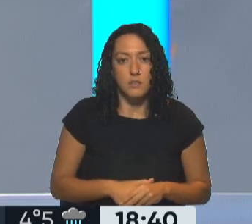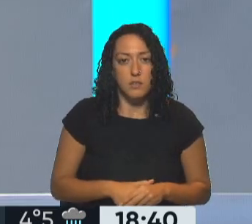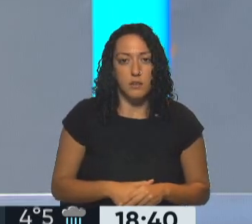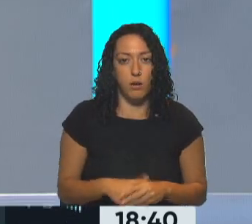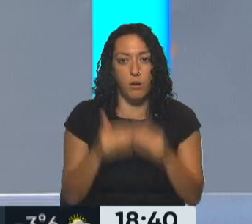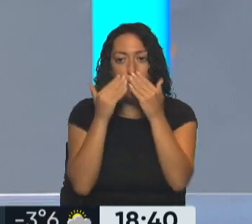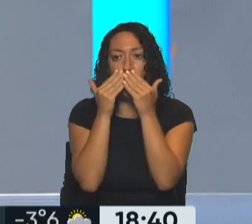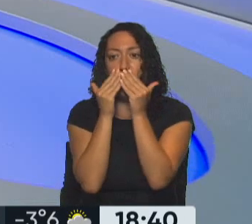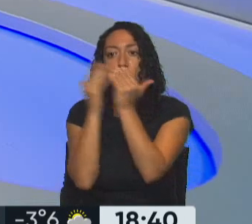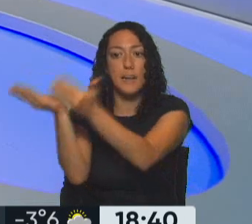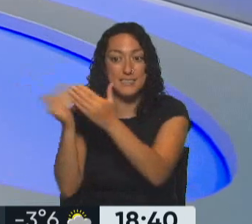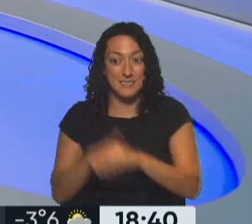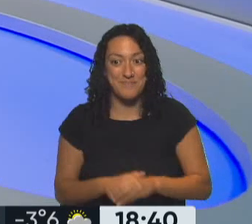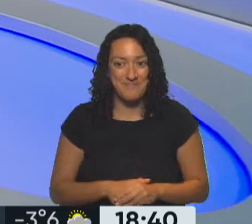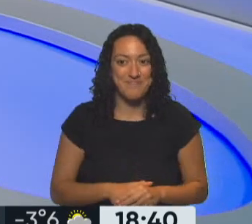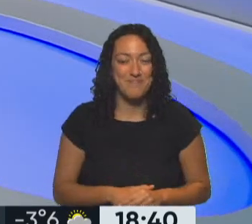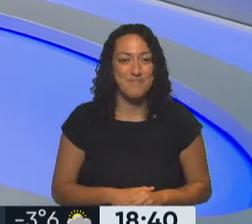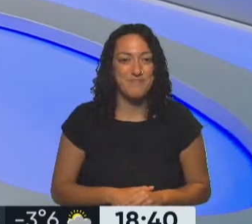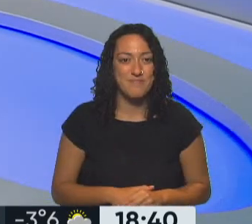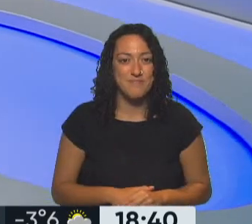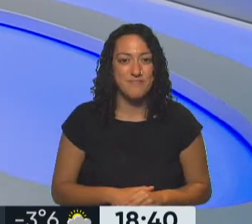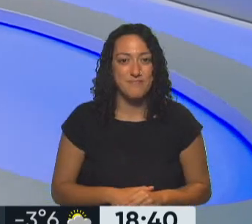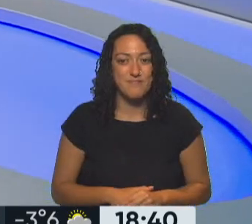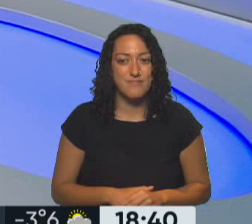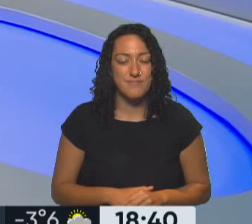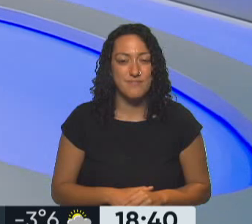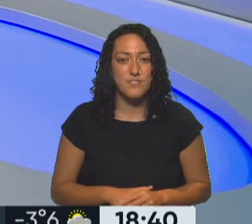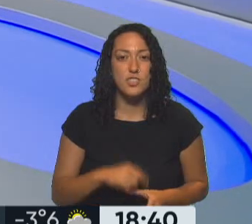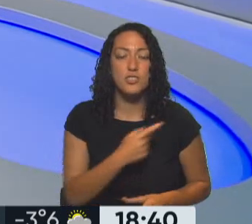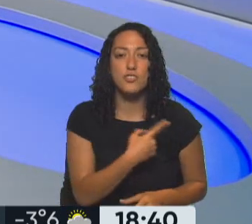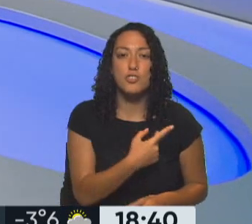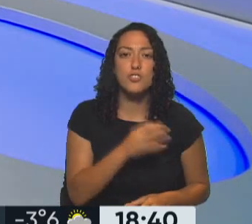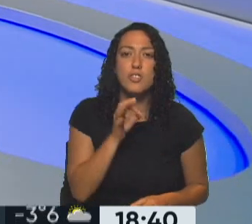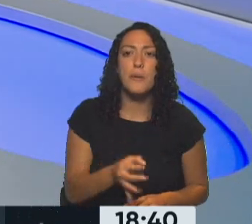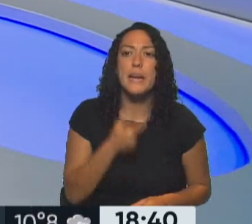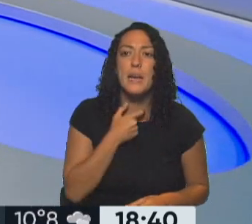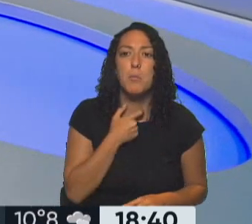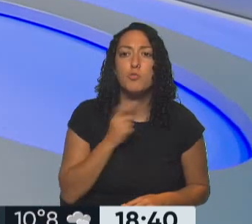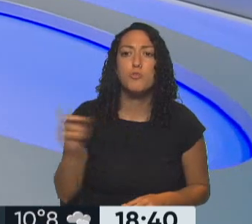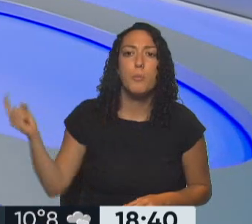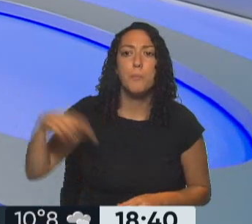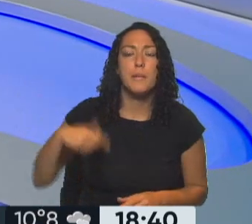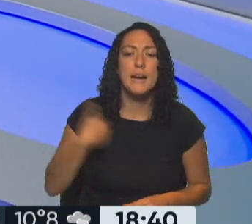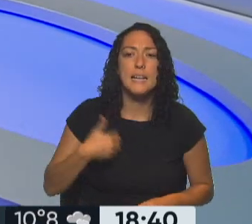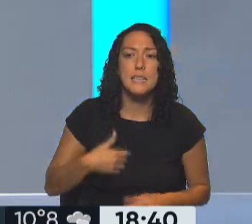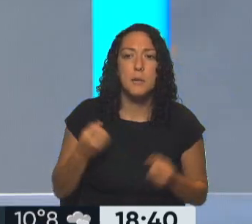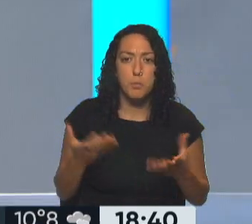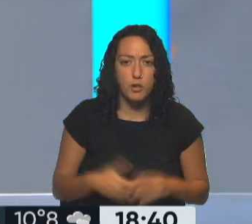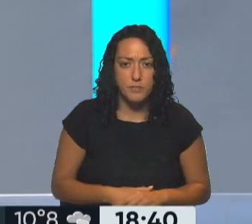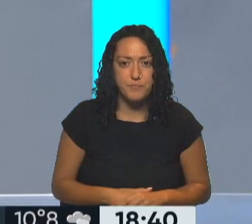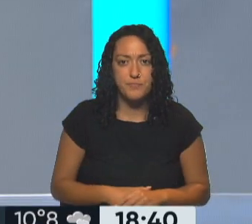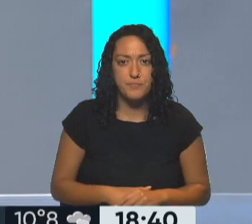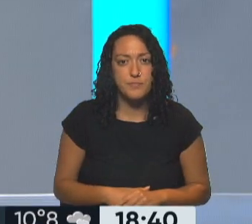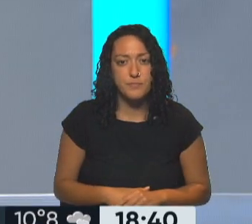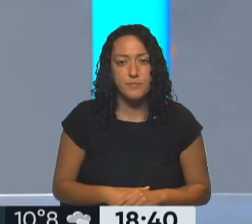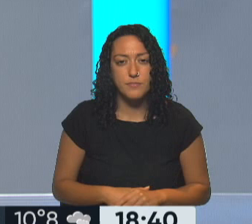justo con belicitas Queremos saber por qué Y para qué están en la Argentina bienvenida